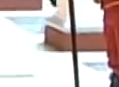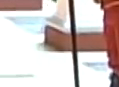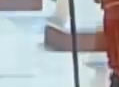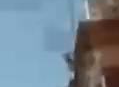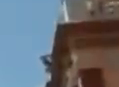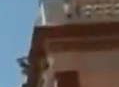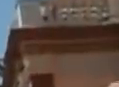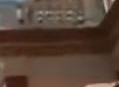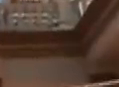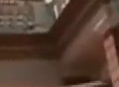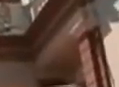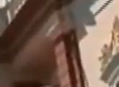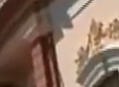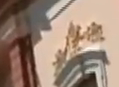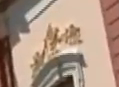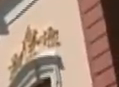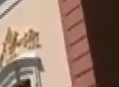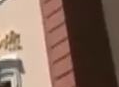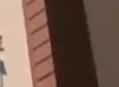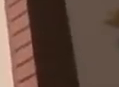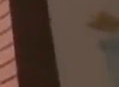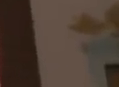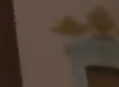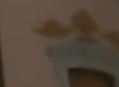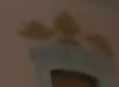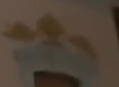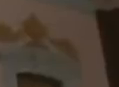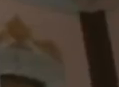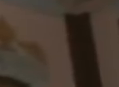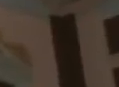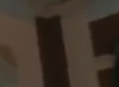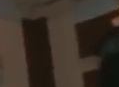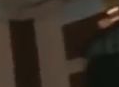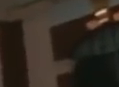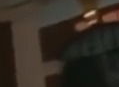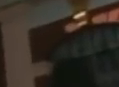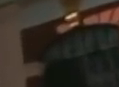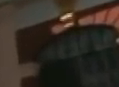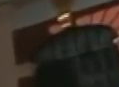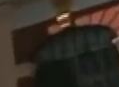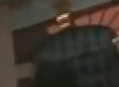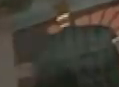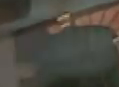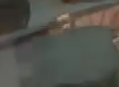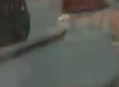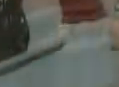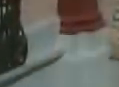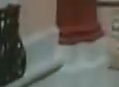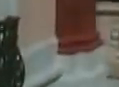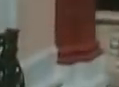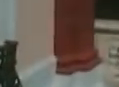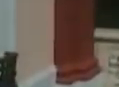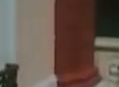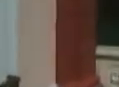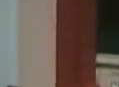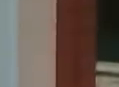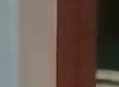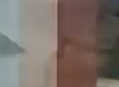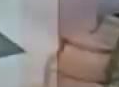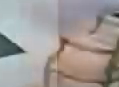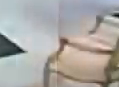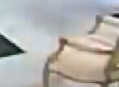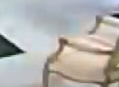de Estado. Se aprobaron, recordemos, 3 capítulos y 44 artículos del instrumento legal que se propone contrarrestar las